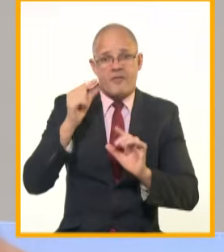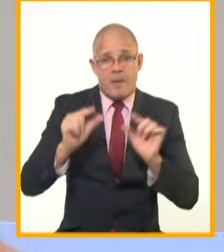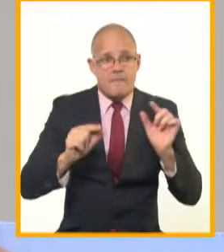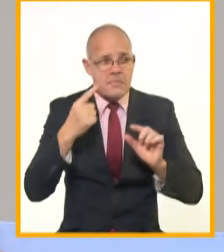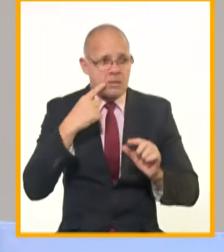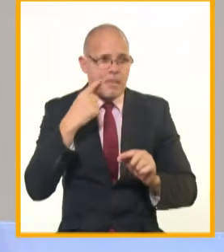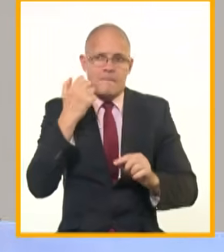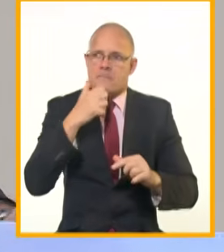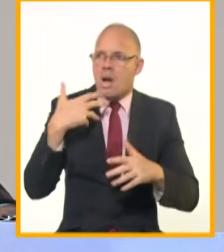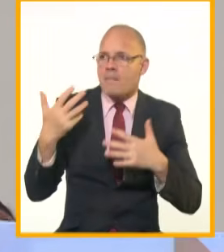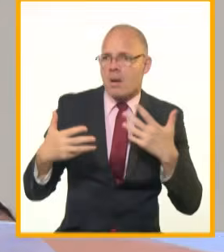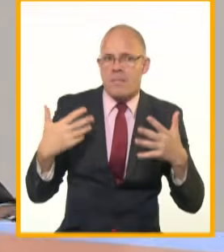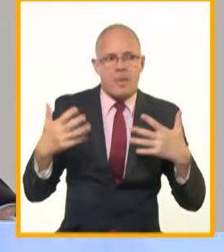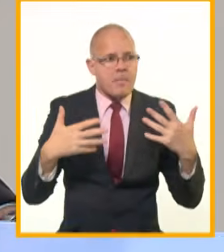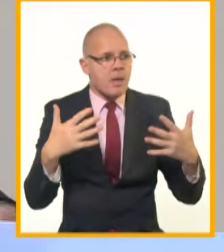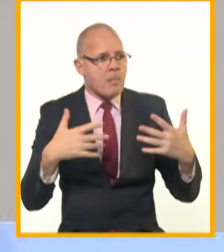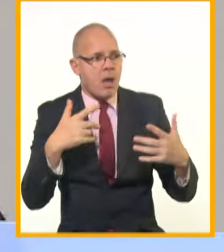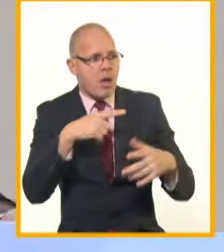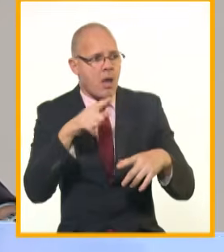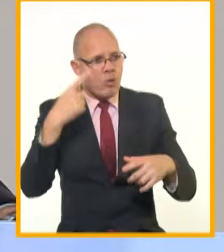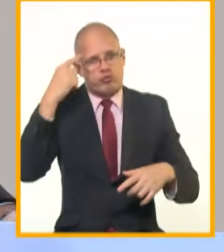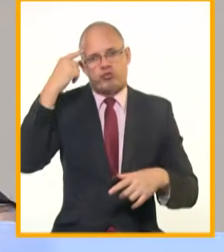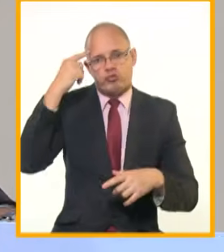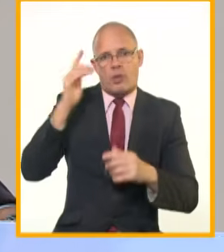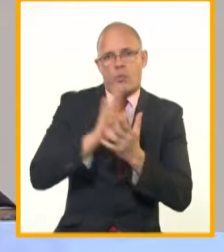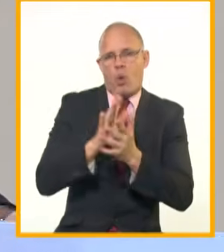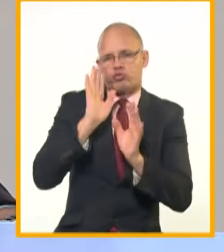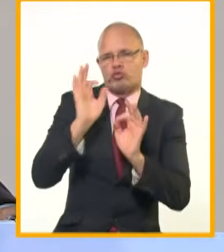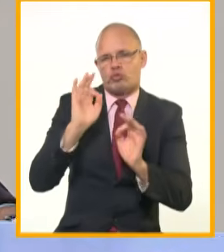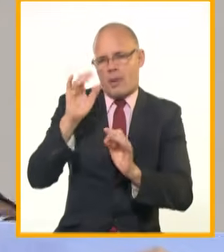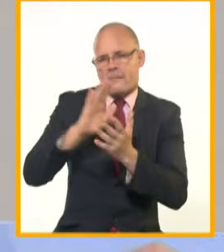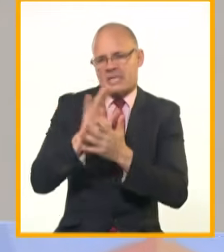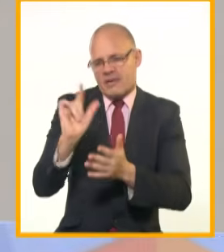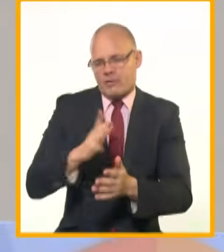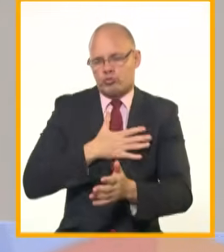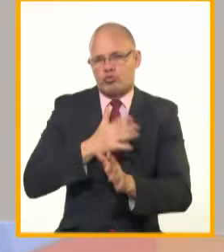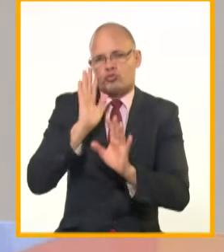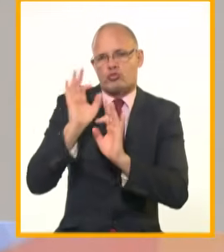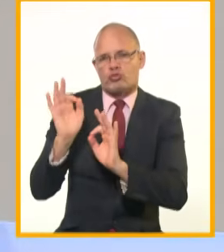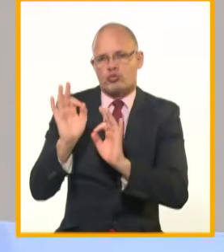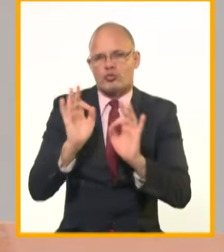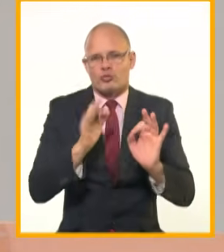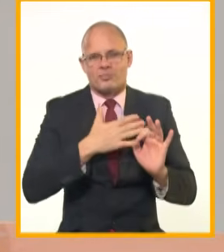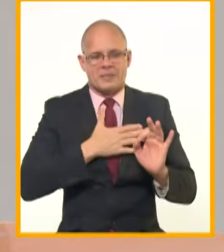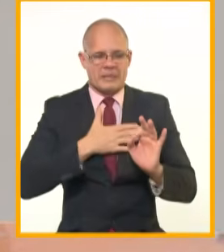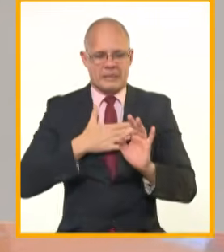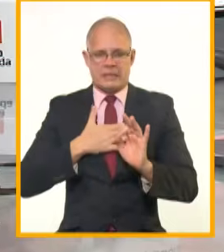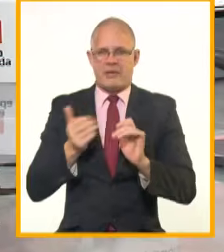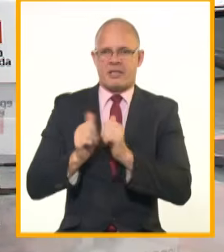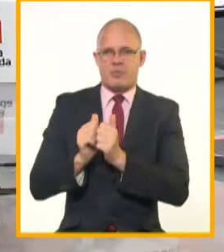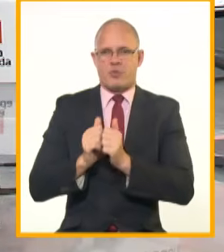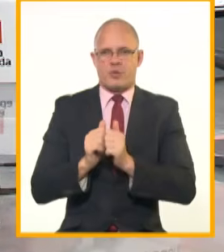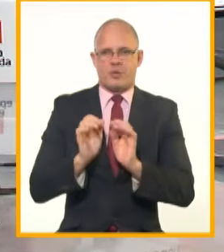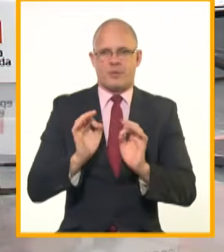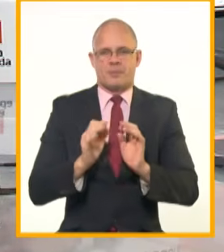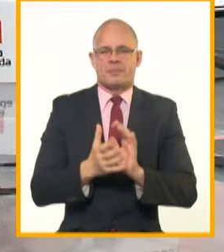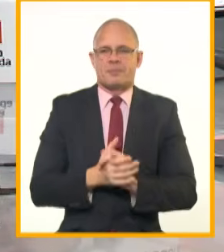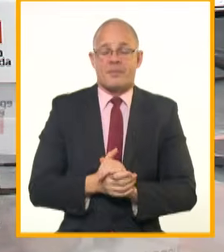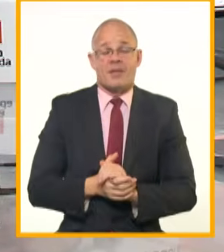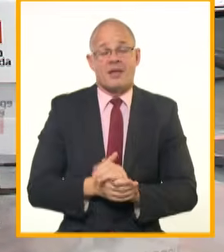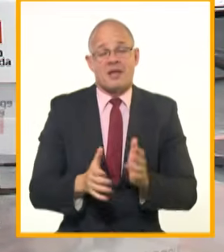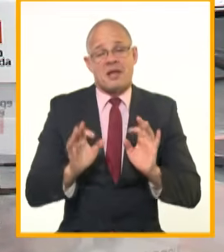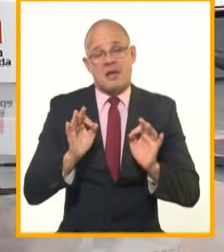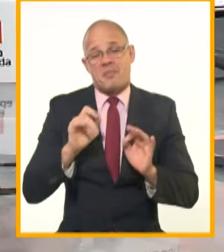ganando en cultura, en conocimiento de la propia provincia, identidad de la provincia. Defender los colores de